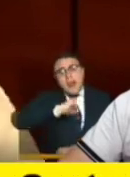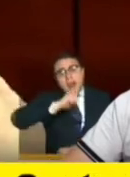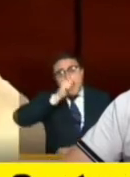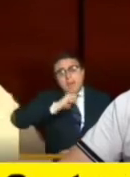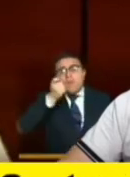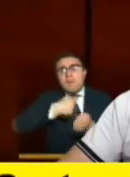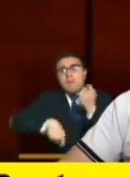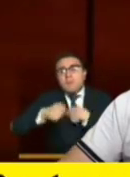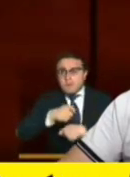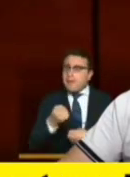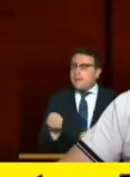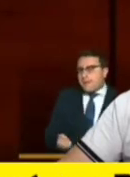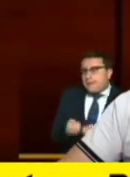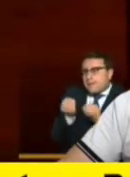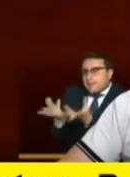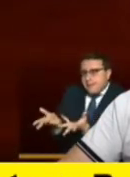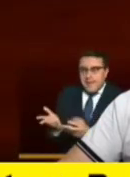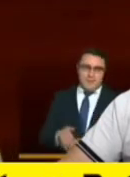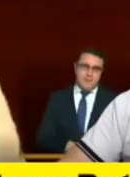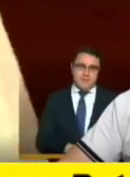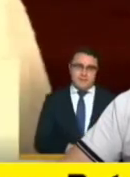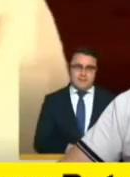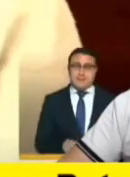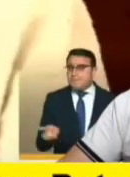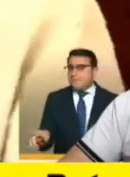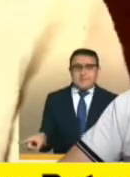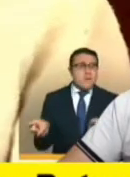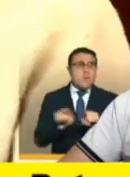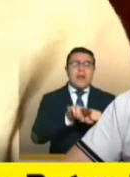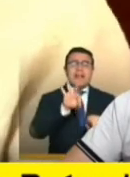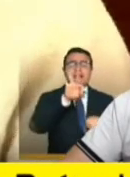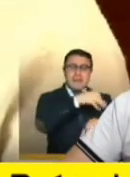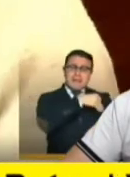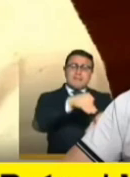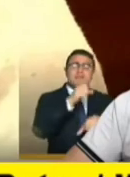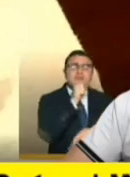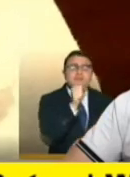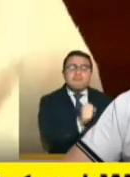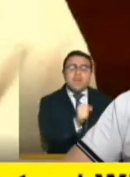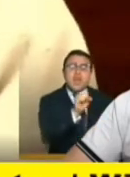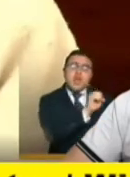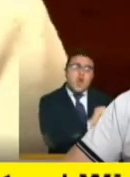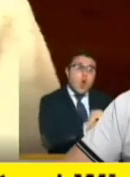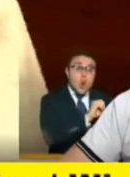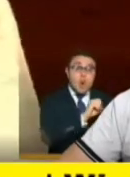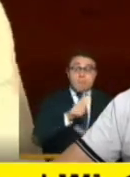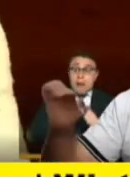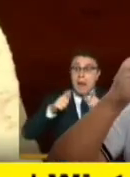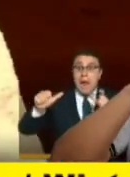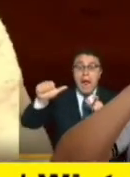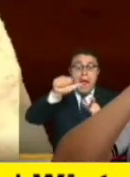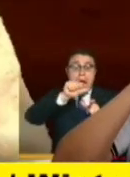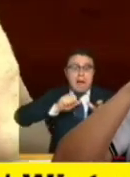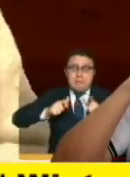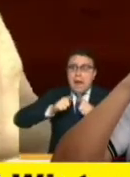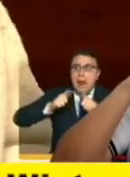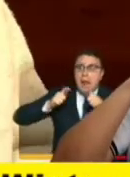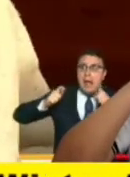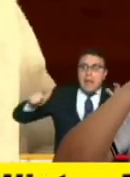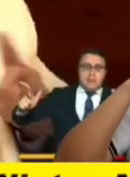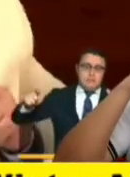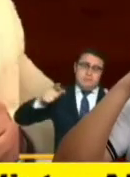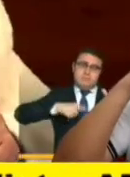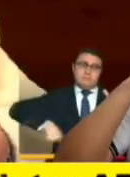como él son 3 millones de viejitos. Y viejitas la mayoría, es decir, a